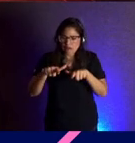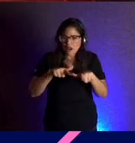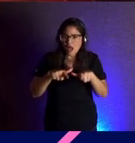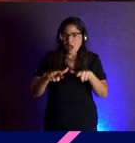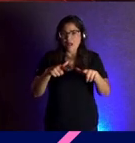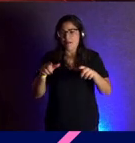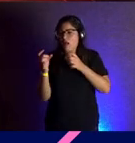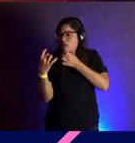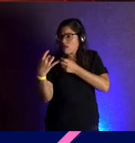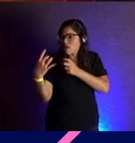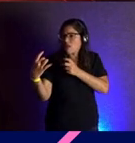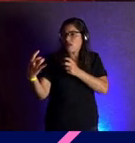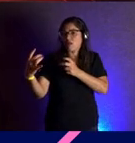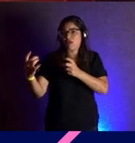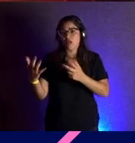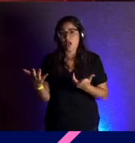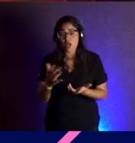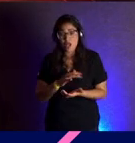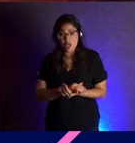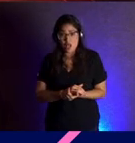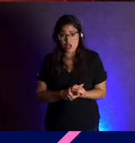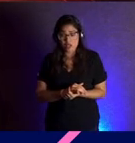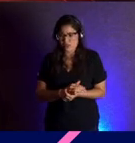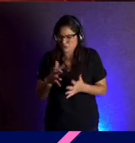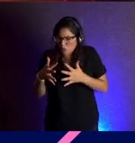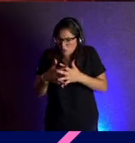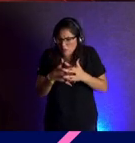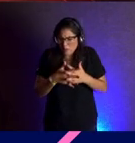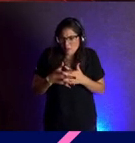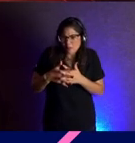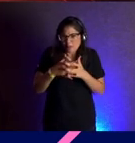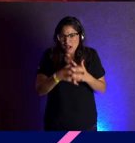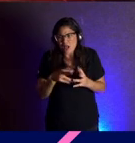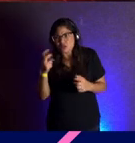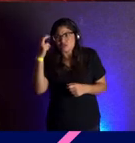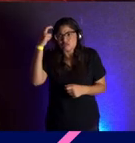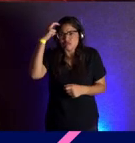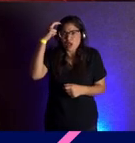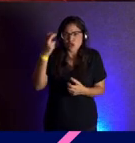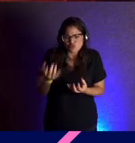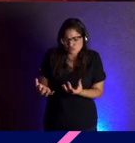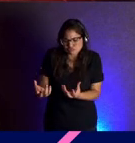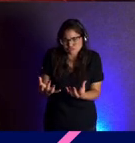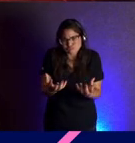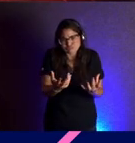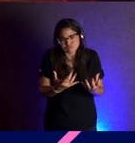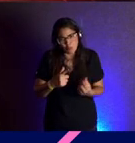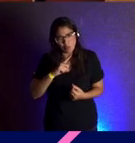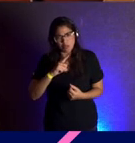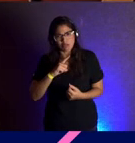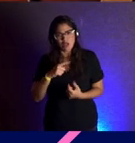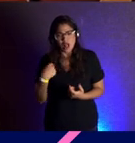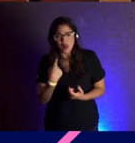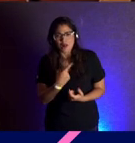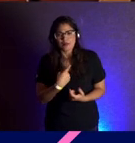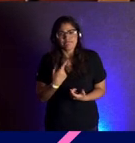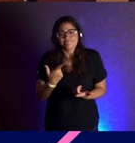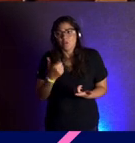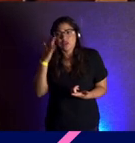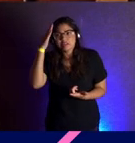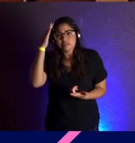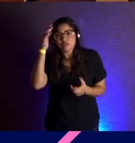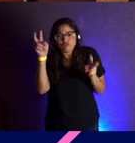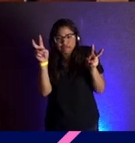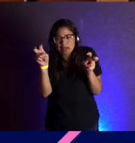que luego entras en territorio complejo porque hay todo un tema cultural, ¿no? Pero tenemos que adentrarnos en esos territorios que a veces dan un poco de